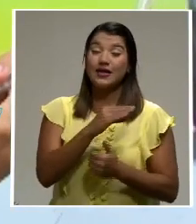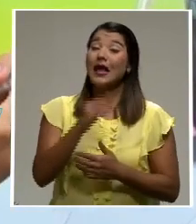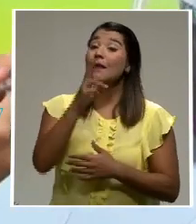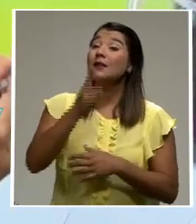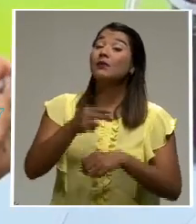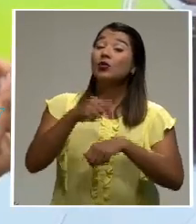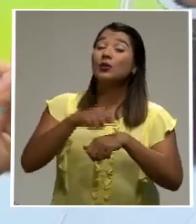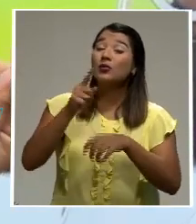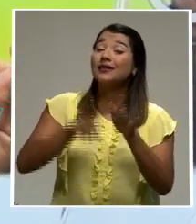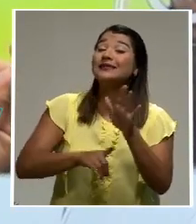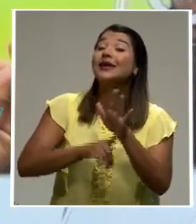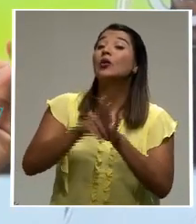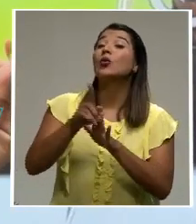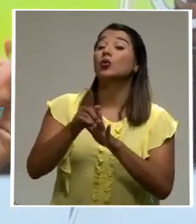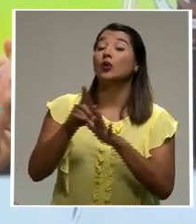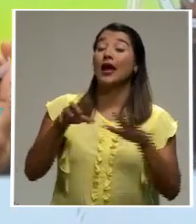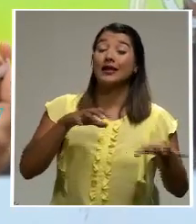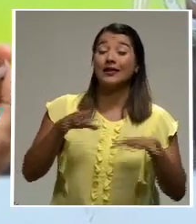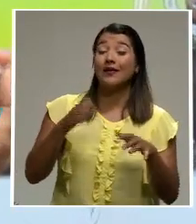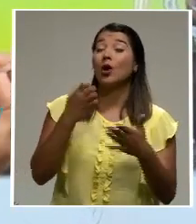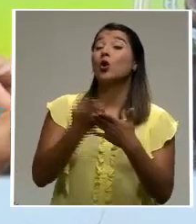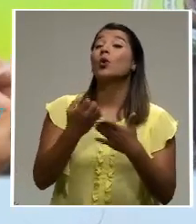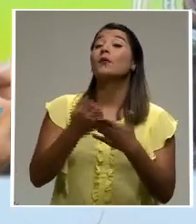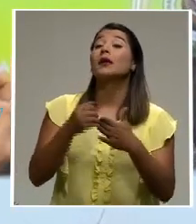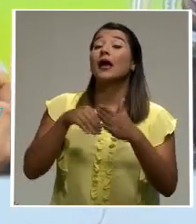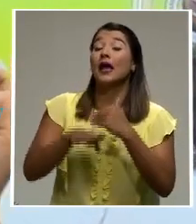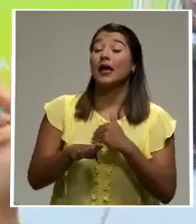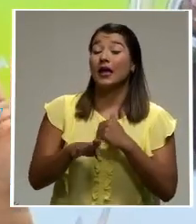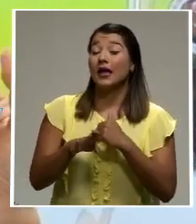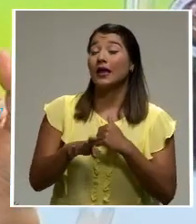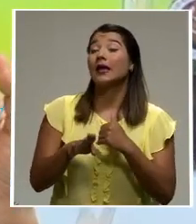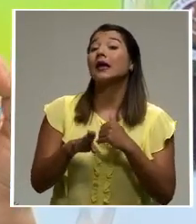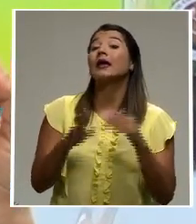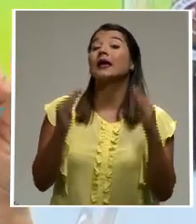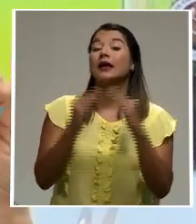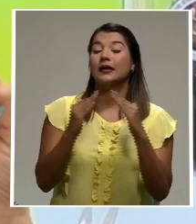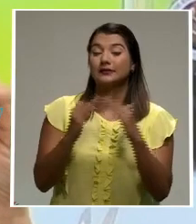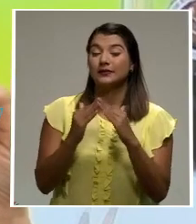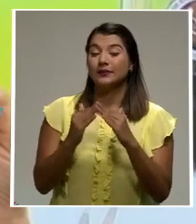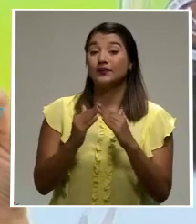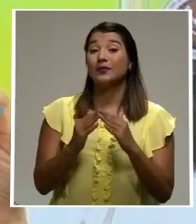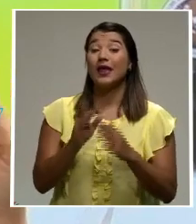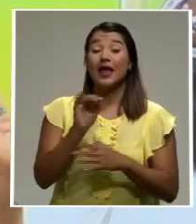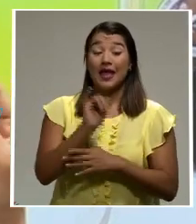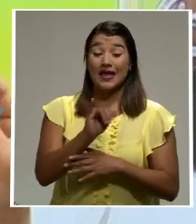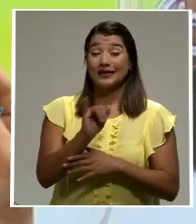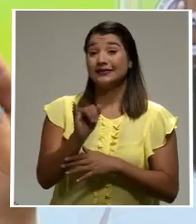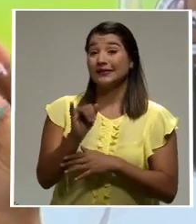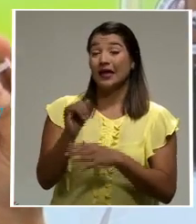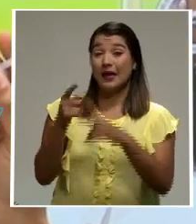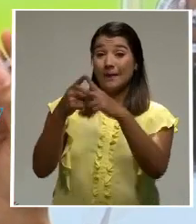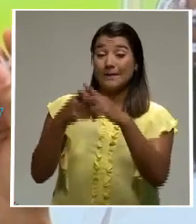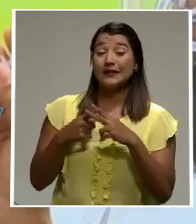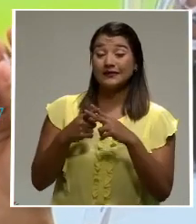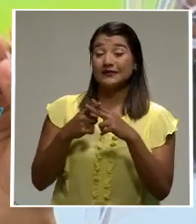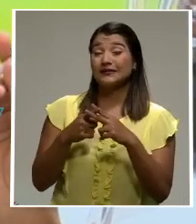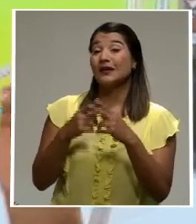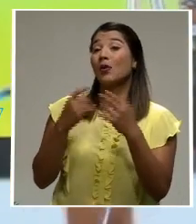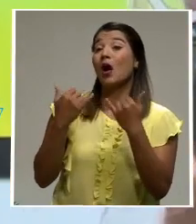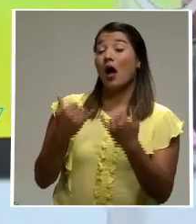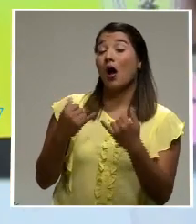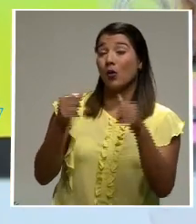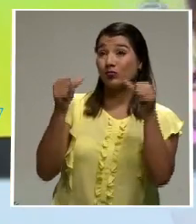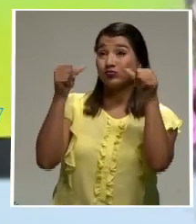económica del país, facilitando los procesos paulatinos de apertura. Este financiamiento se encuentra enmarcado en el Programa